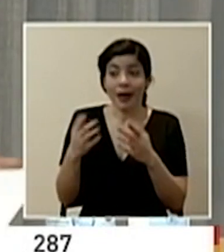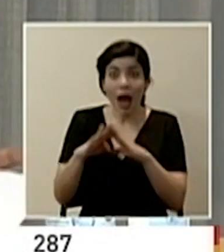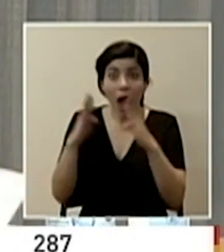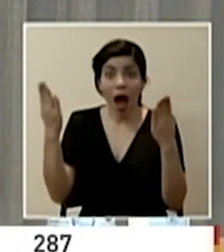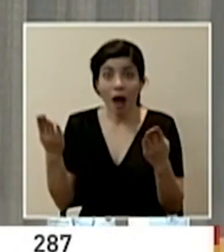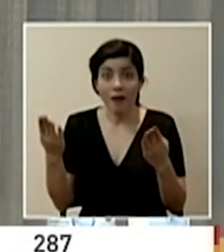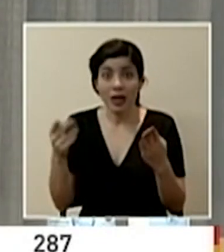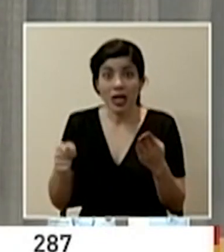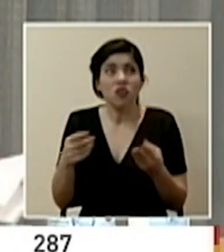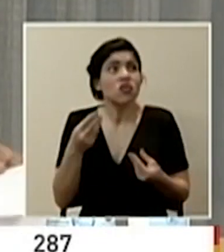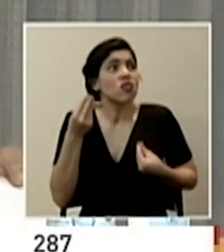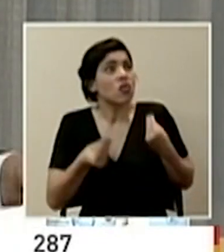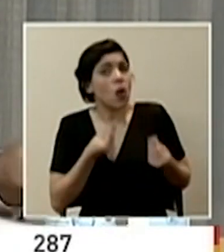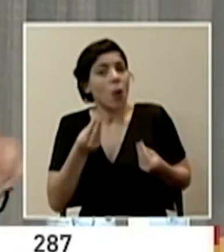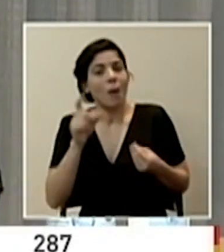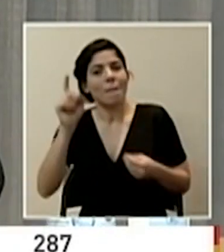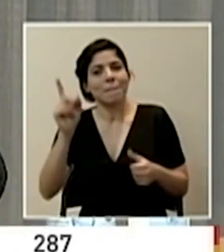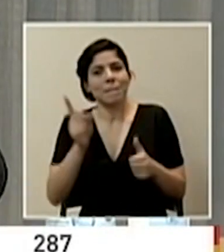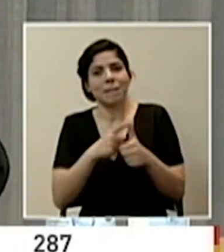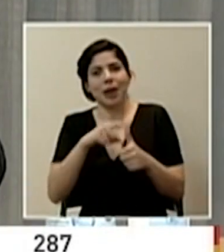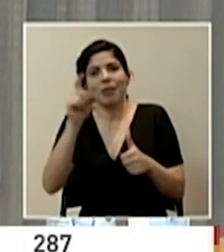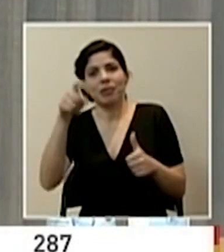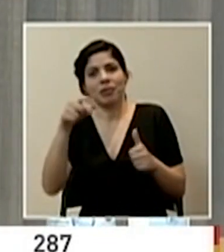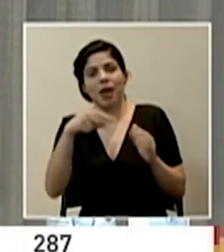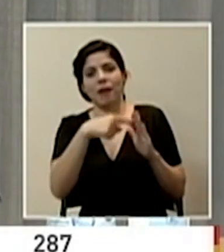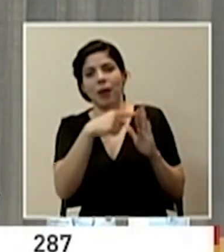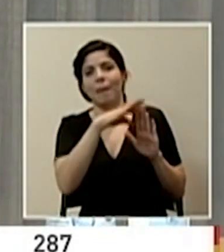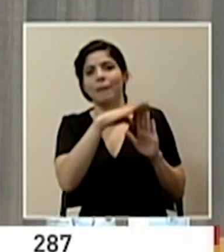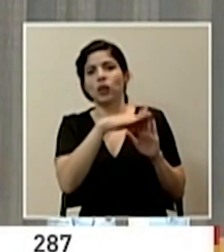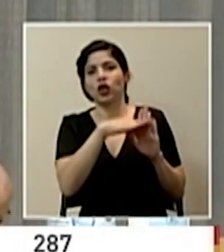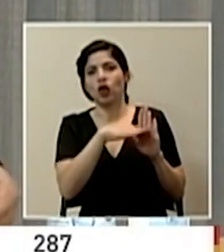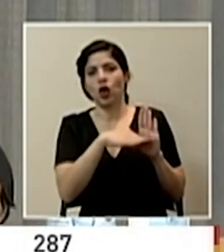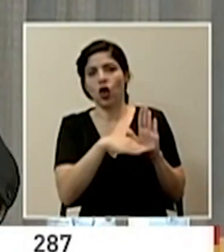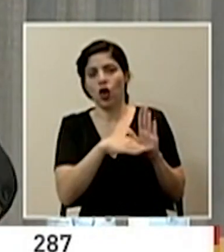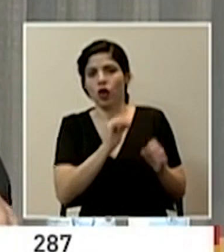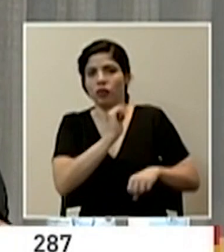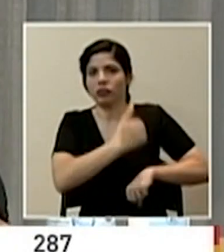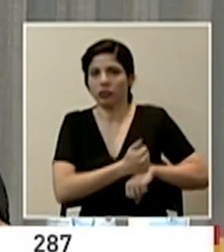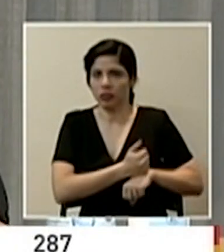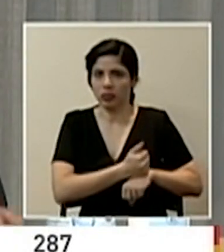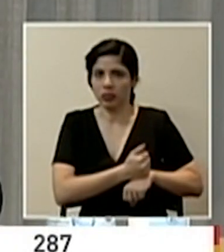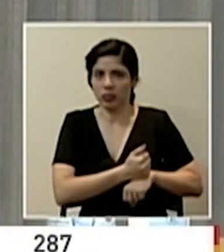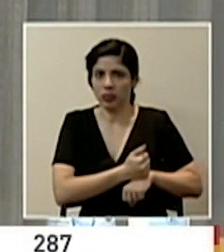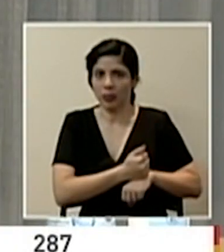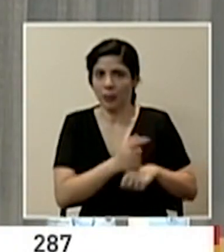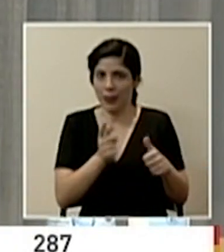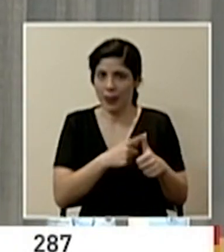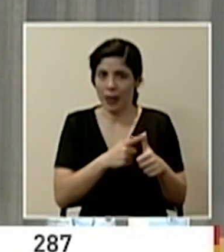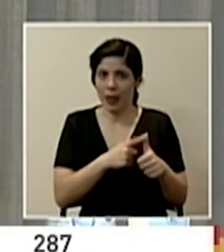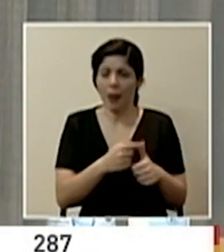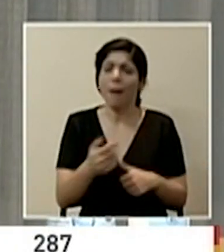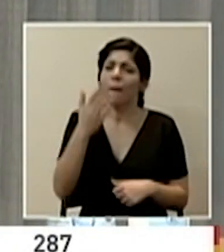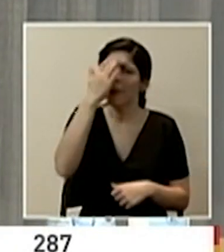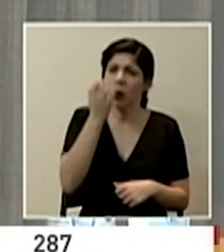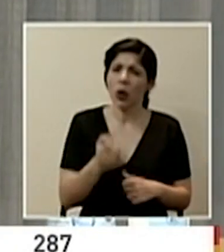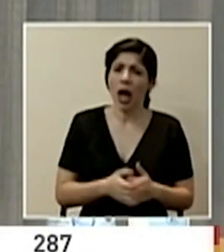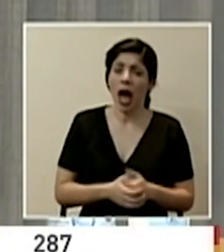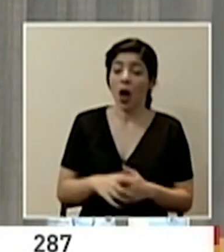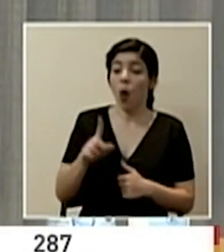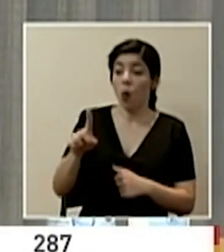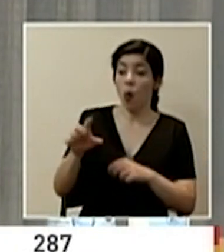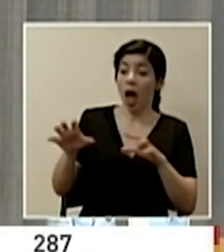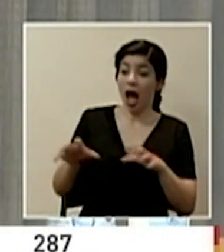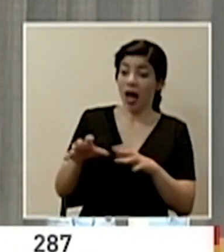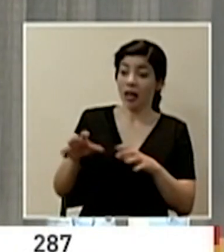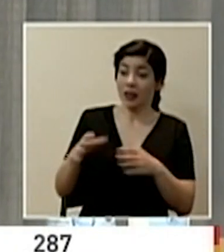a apertura debe primero contar con un protocolo. Ahora bien, porque una actividad tenga